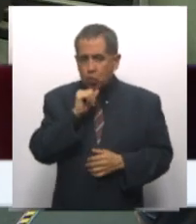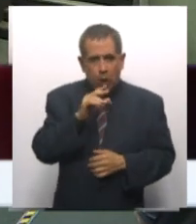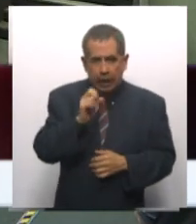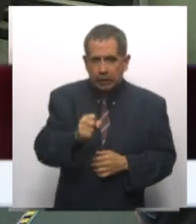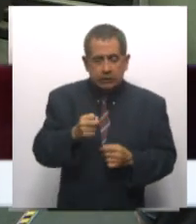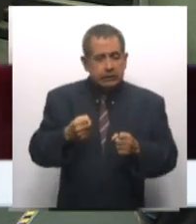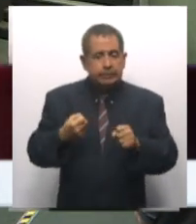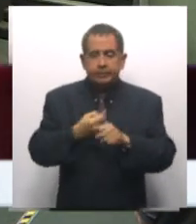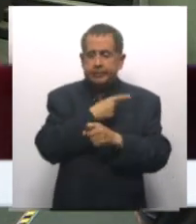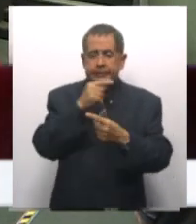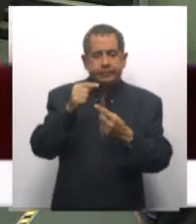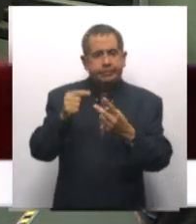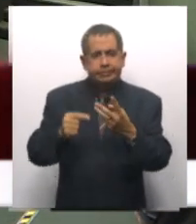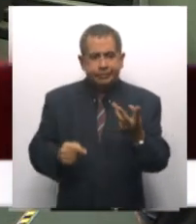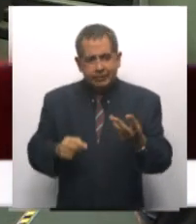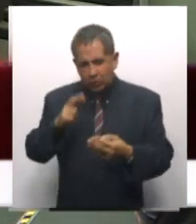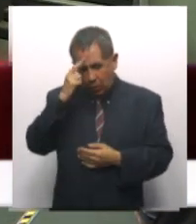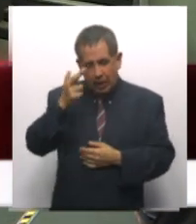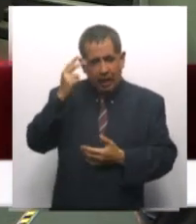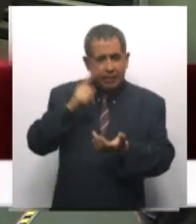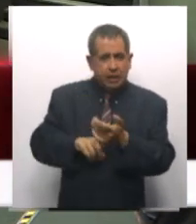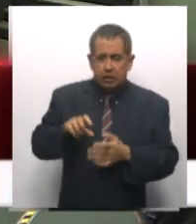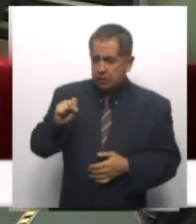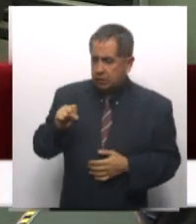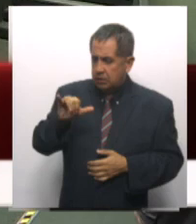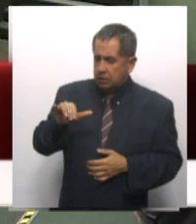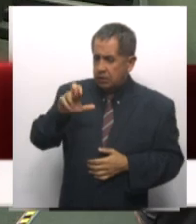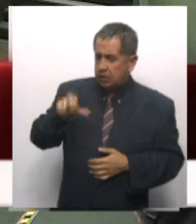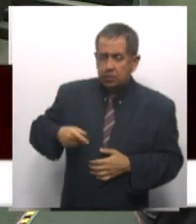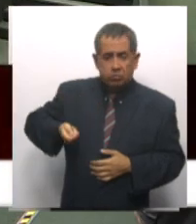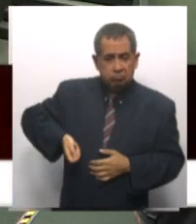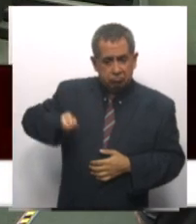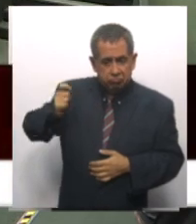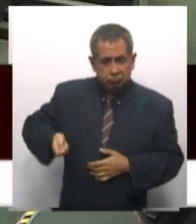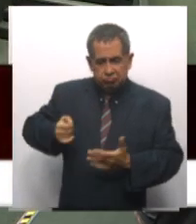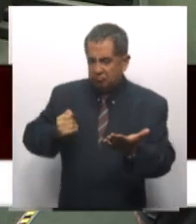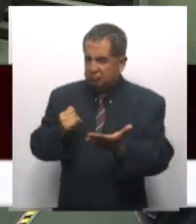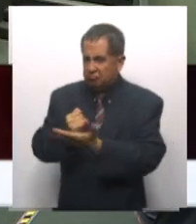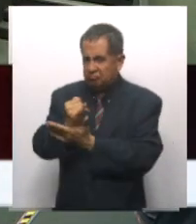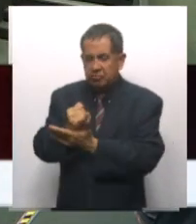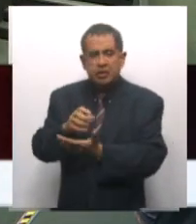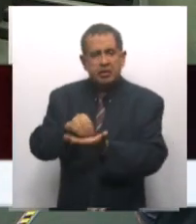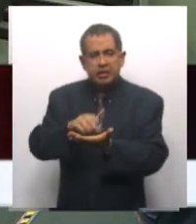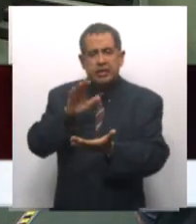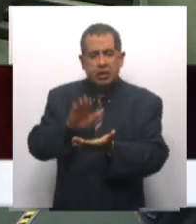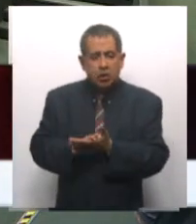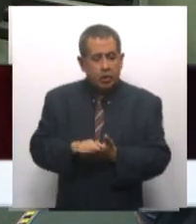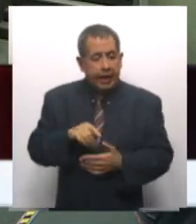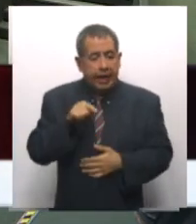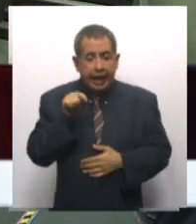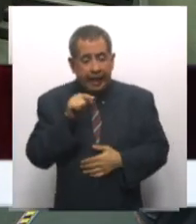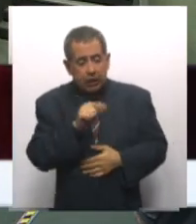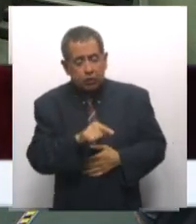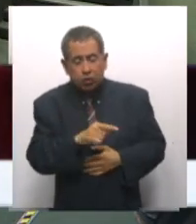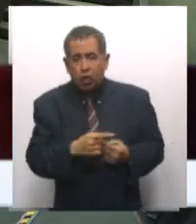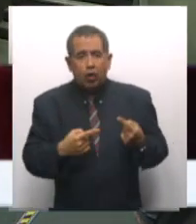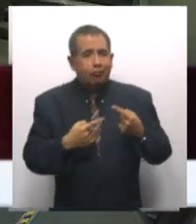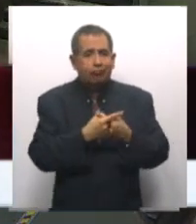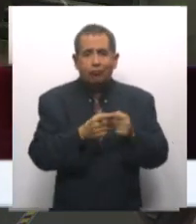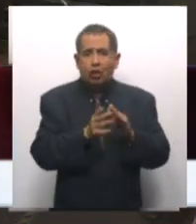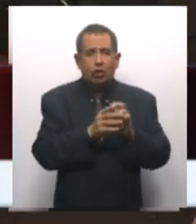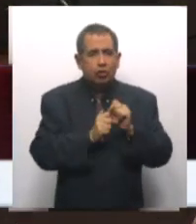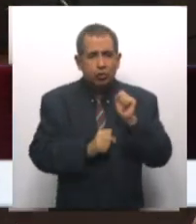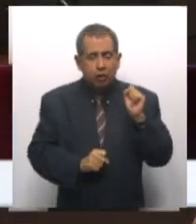las inconsistencias que llevaron a la Suprema Corte de Justicia de la Nación a considerar inconstitucional